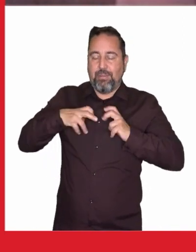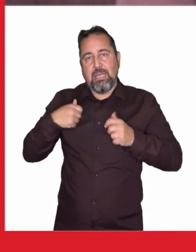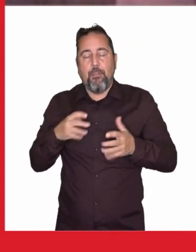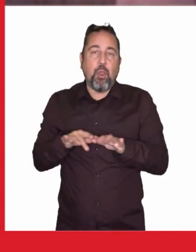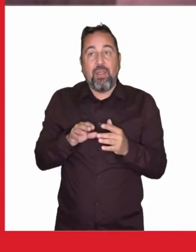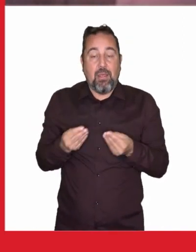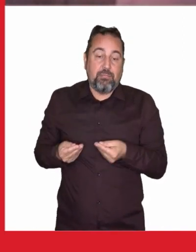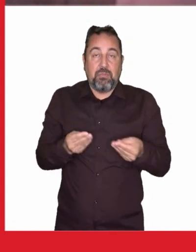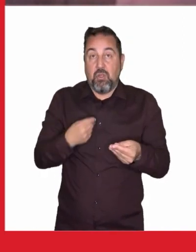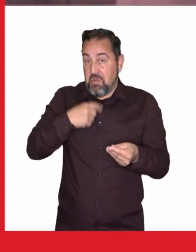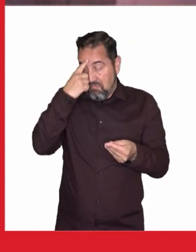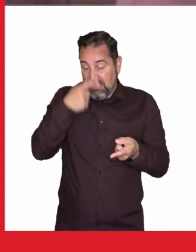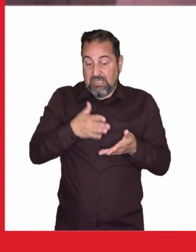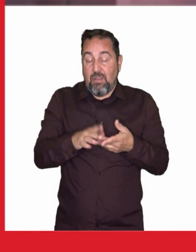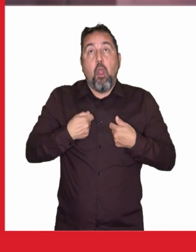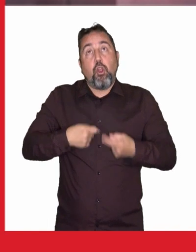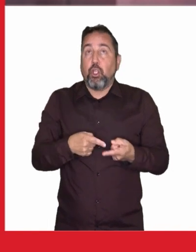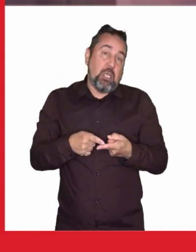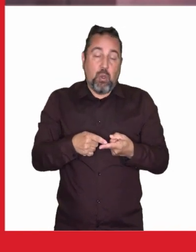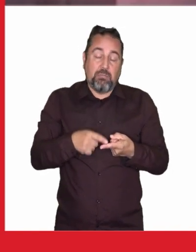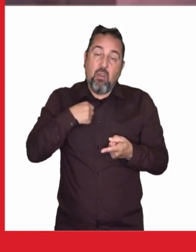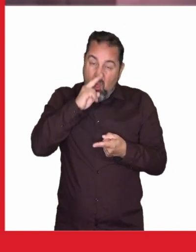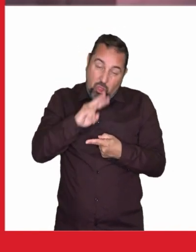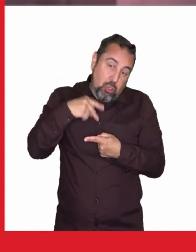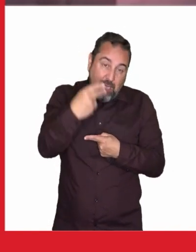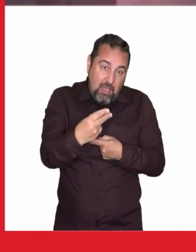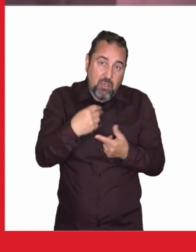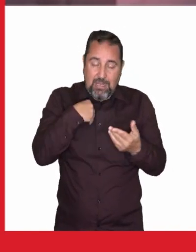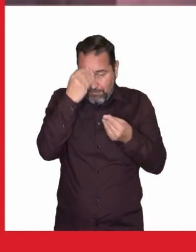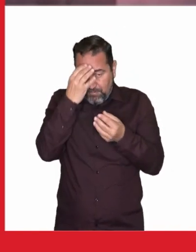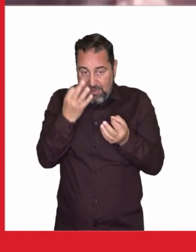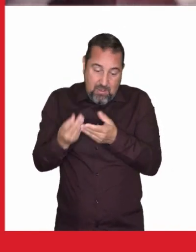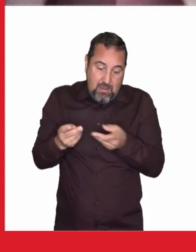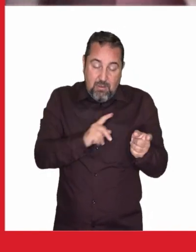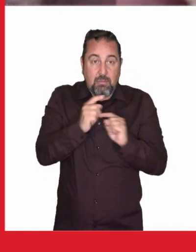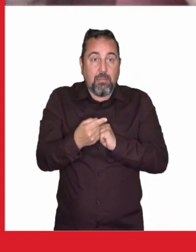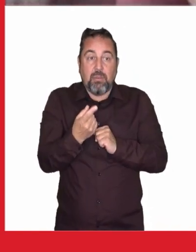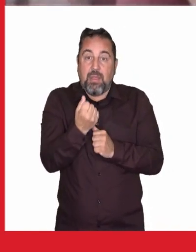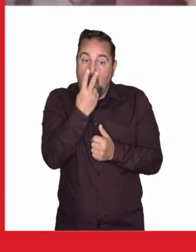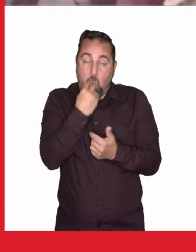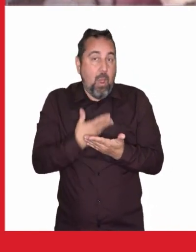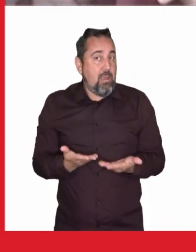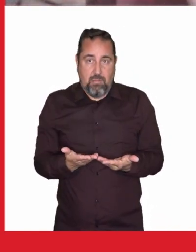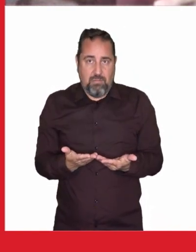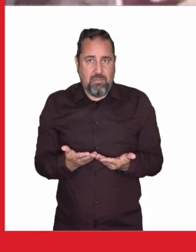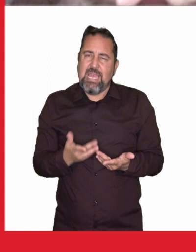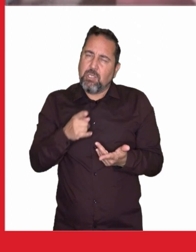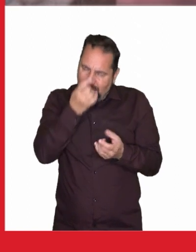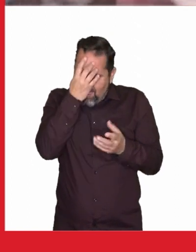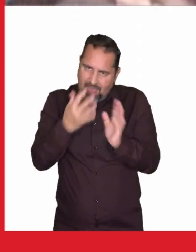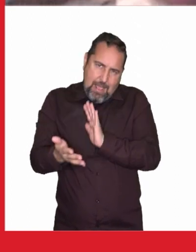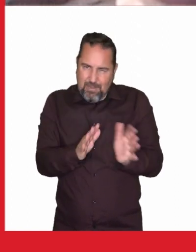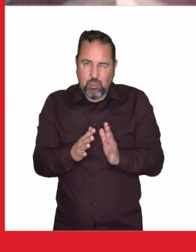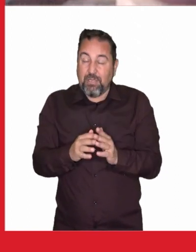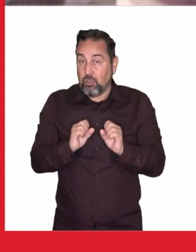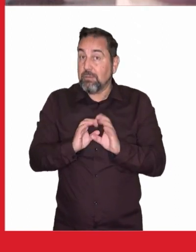Entonces, claro, si yo vengo de casa con mi ordenador ya, no lo tengo en cuenta como coste, y dentro de 2 años, cuando tenga que reponerlo,